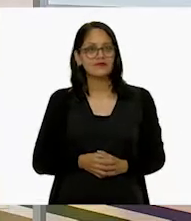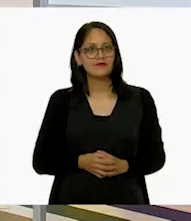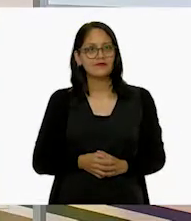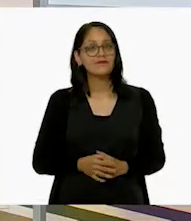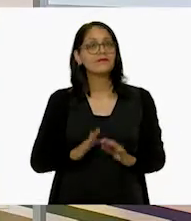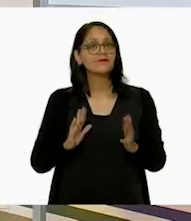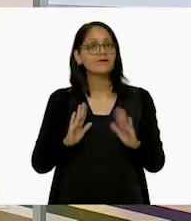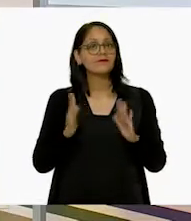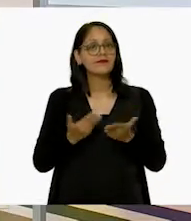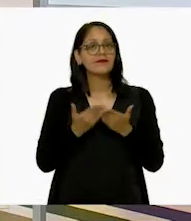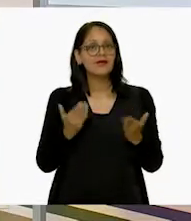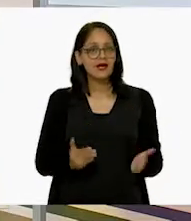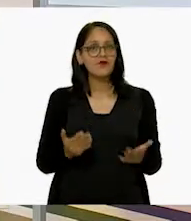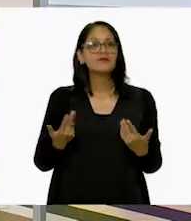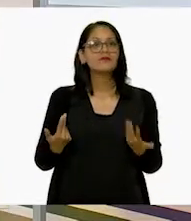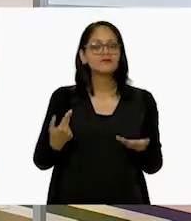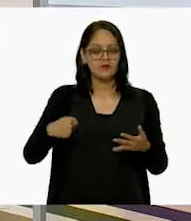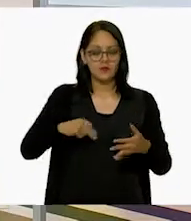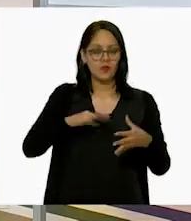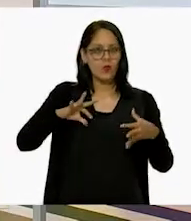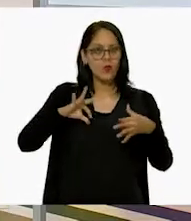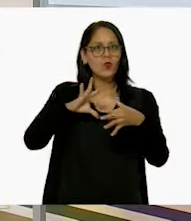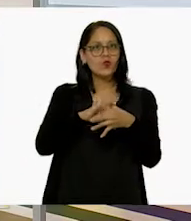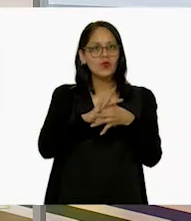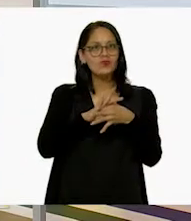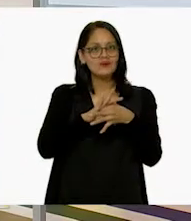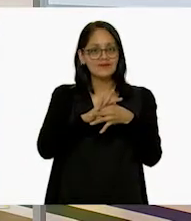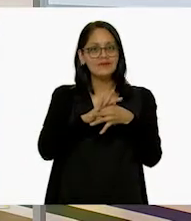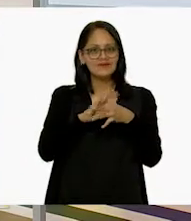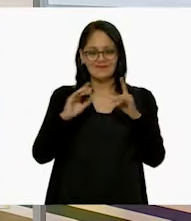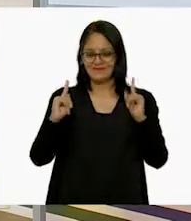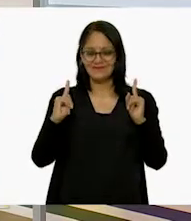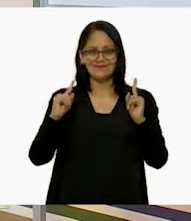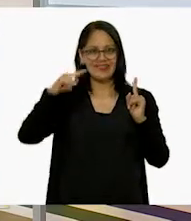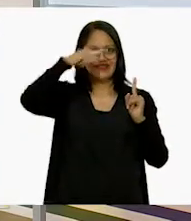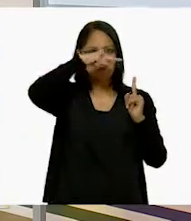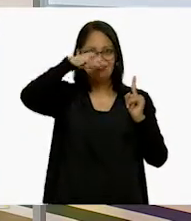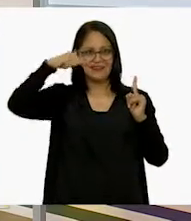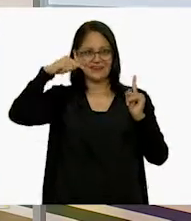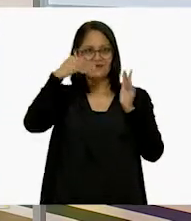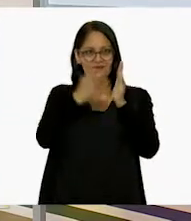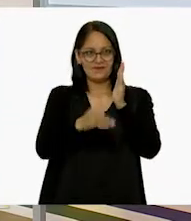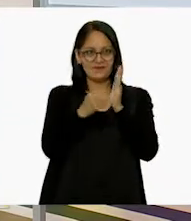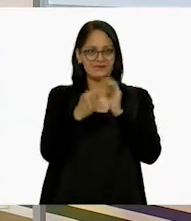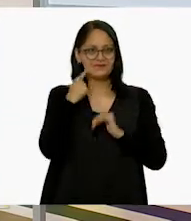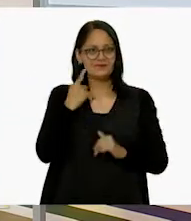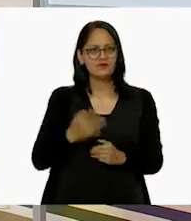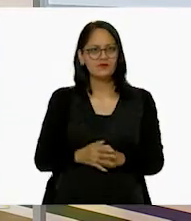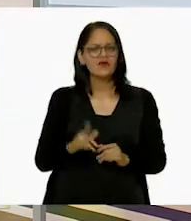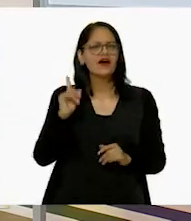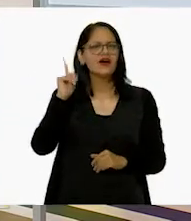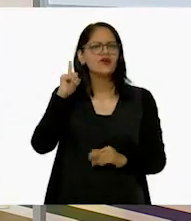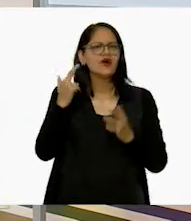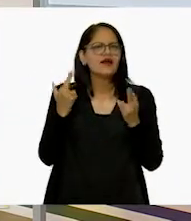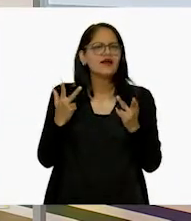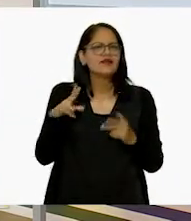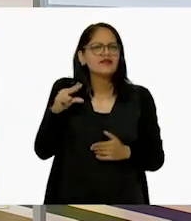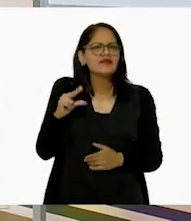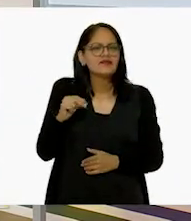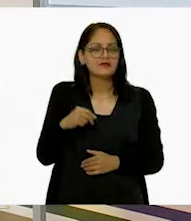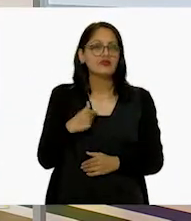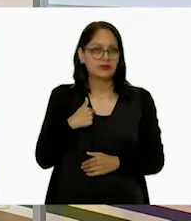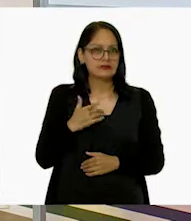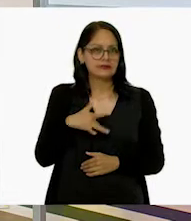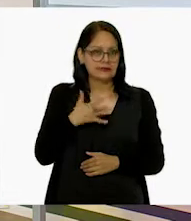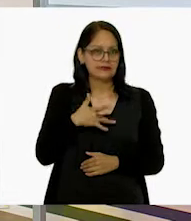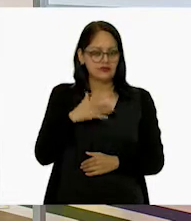Y ahora sí, vamos a unir la parte que nos hace falta. ver. Y, ay, espero que no se me deshaga. Yo sé que